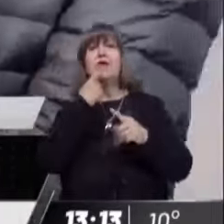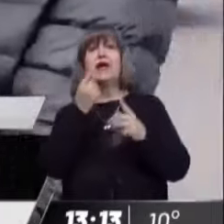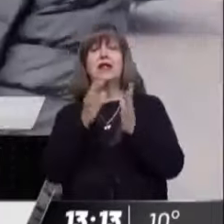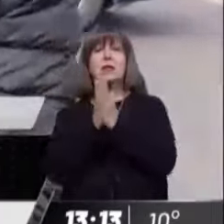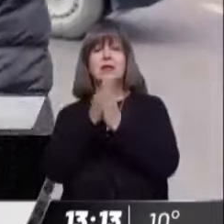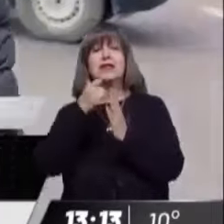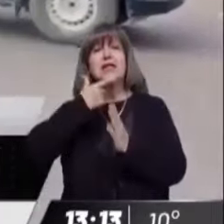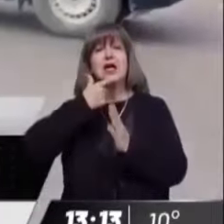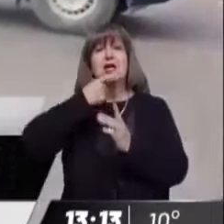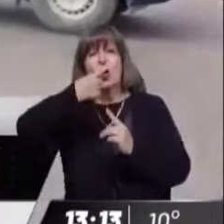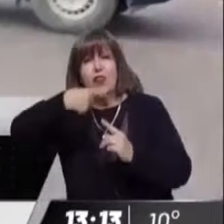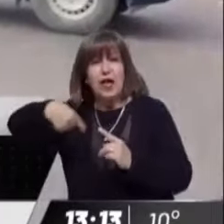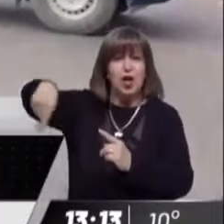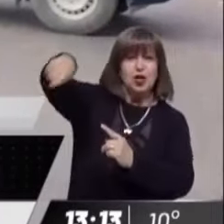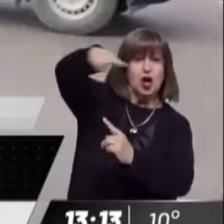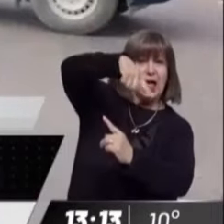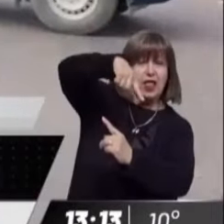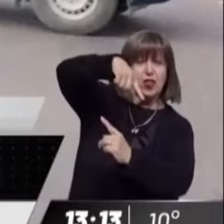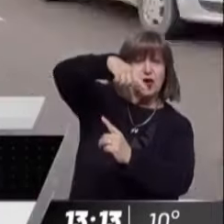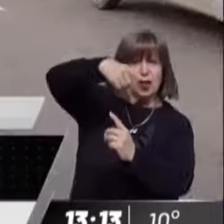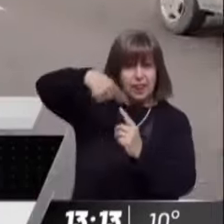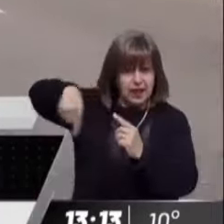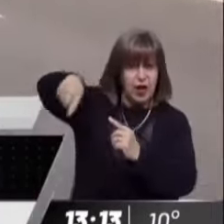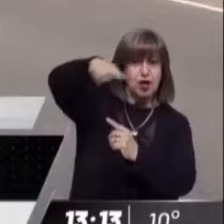lado también hay huellas. ¿Han tomado algo o no?